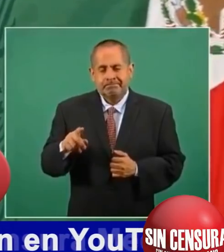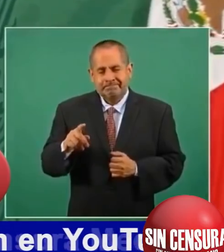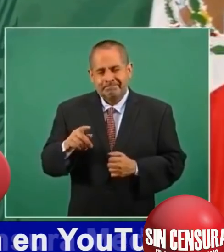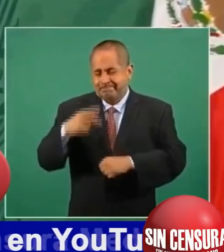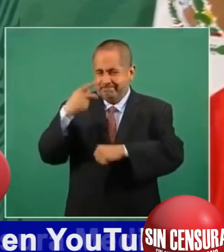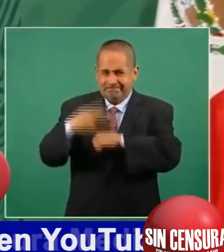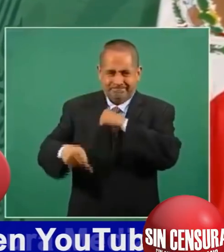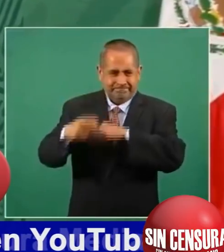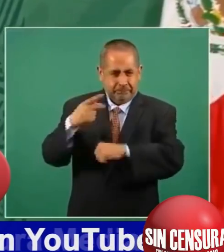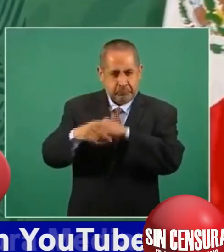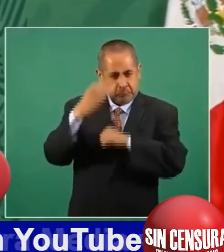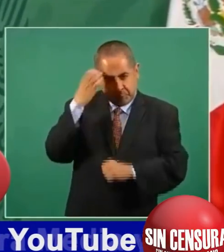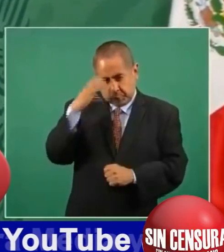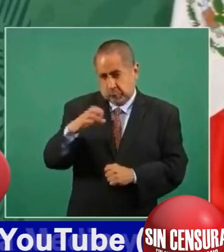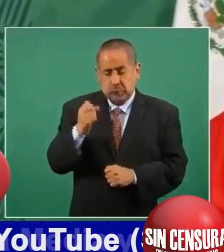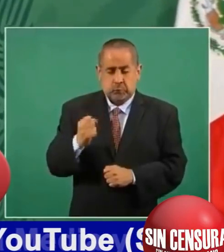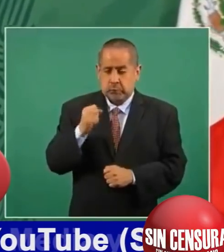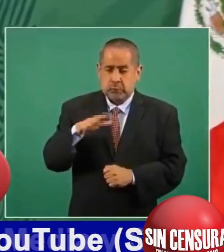violentada.